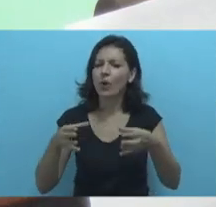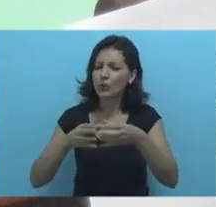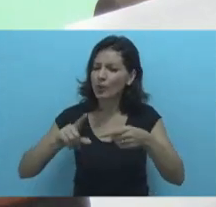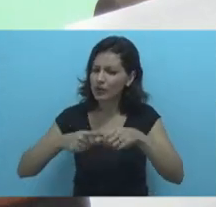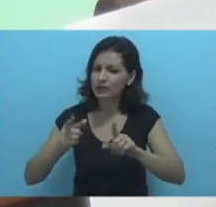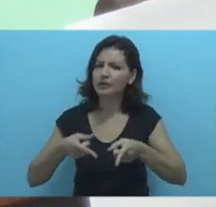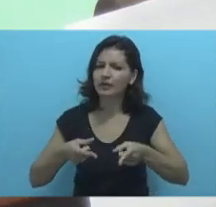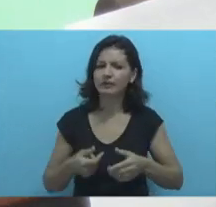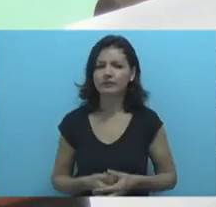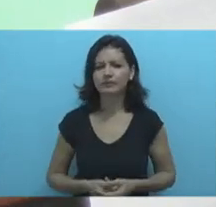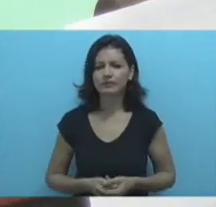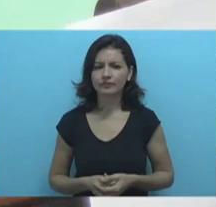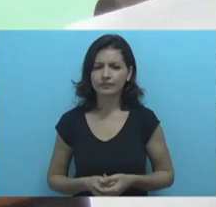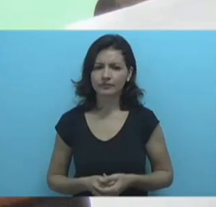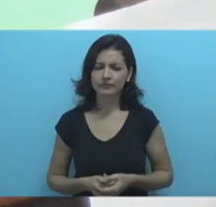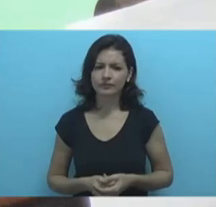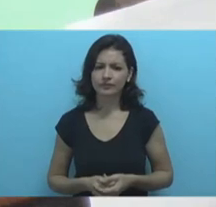Partido Socialista.